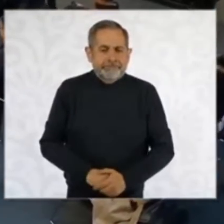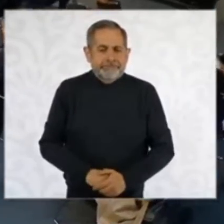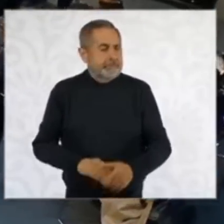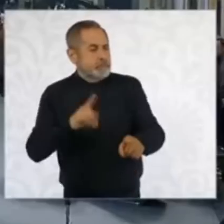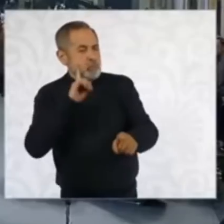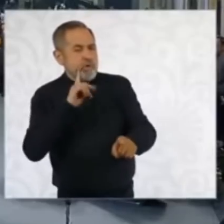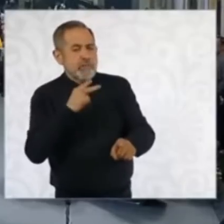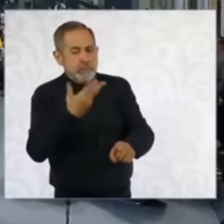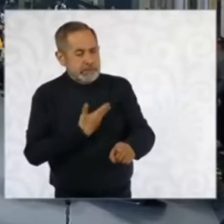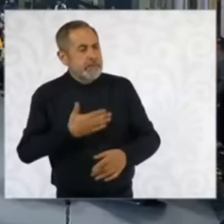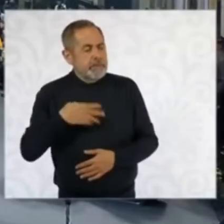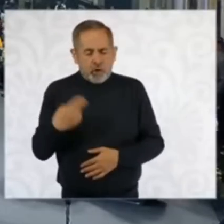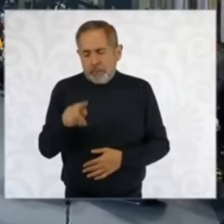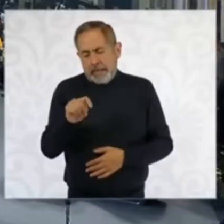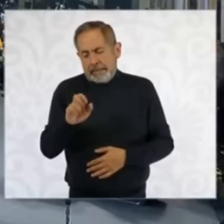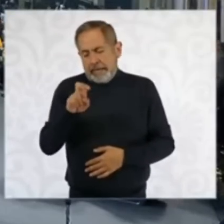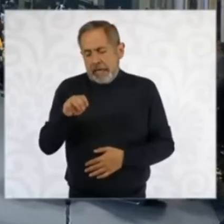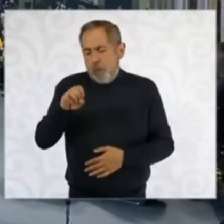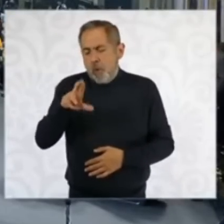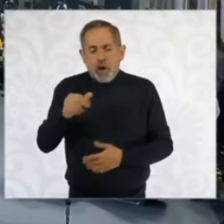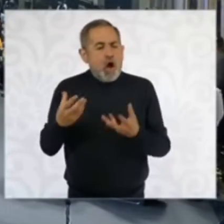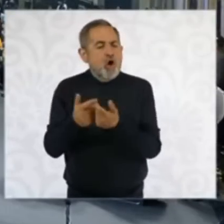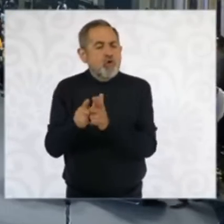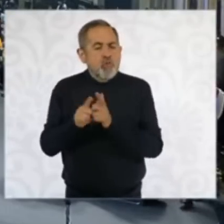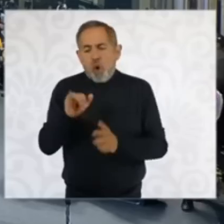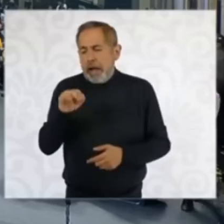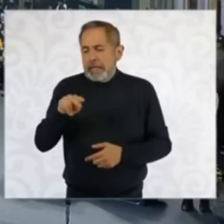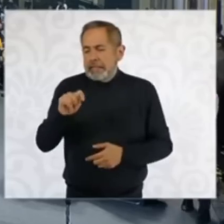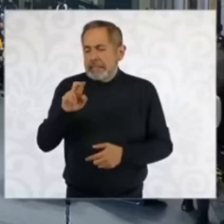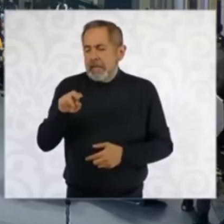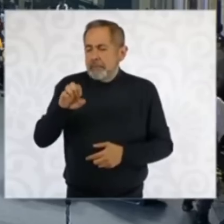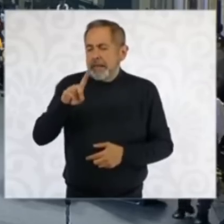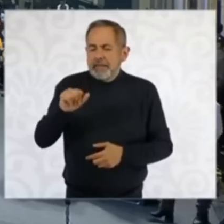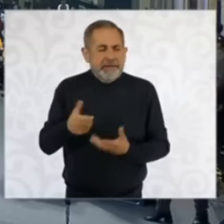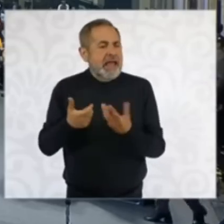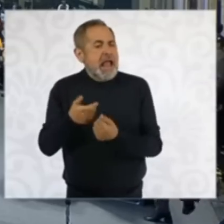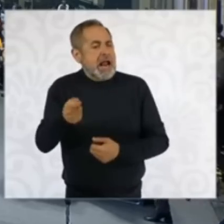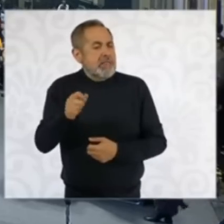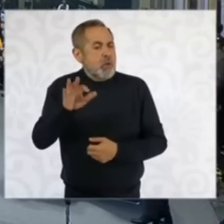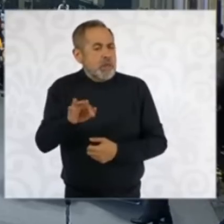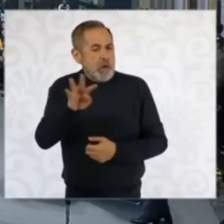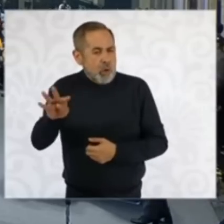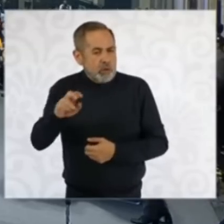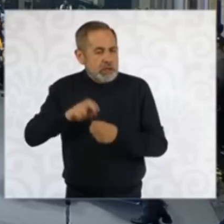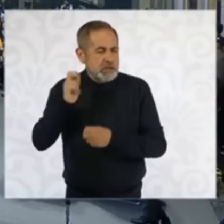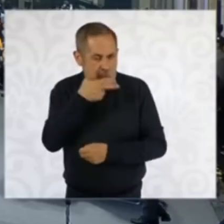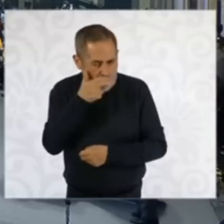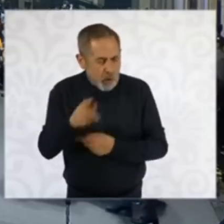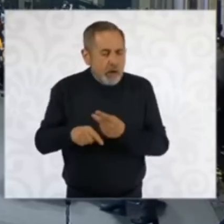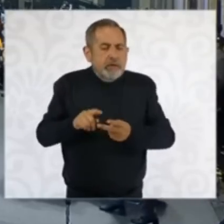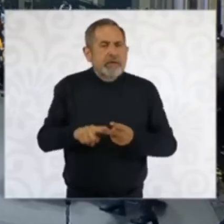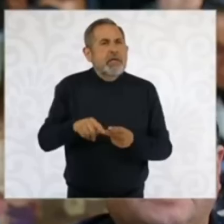Presidenta, buen día. Soy Teremora Guillén, corresponsal del Grupo Intermedia, al que pertenecen el Canal 44 de Ciudad Juárez, Chihuahua,